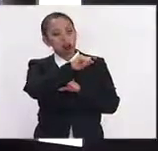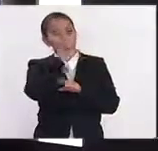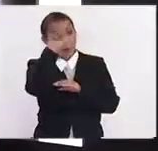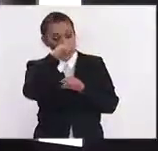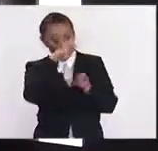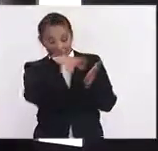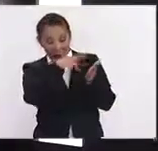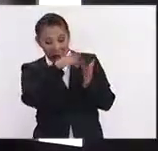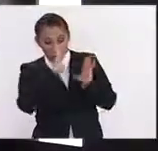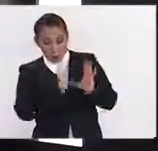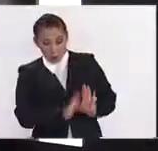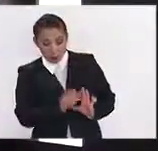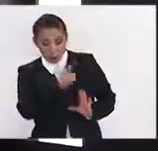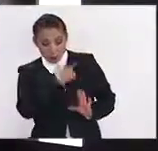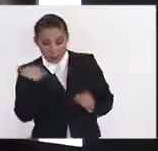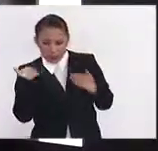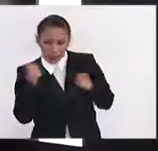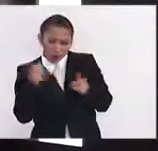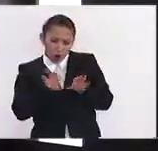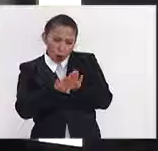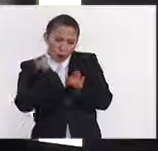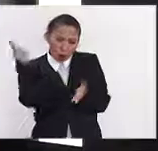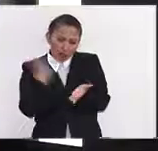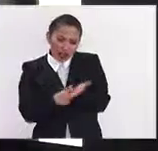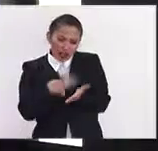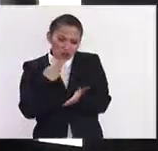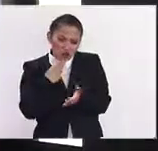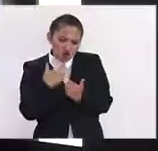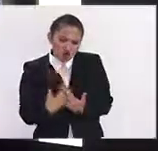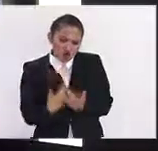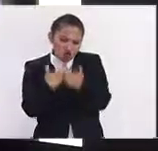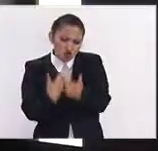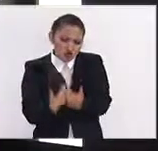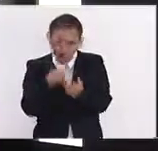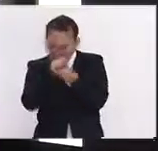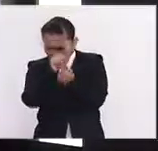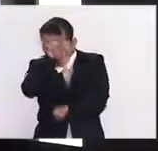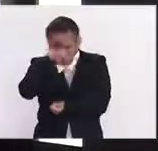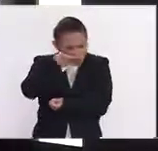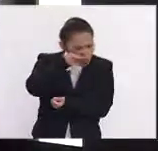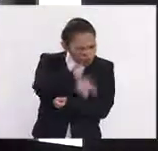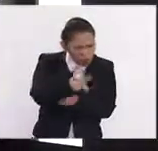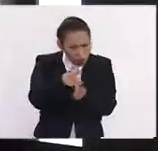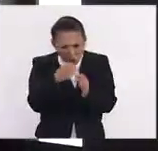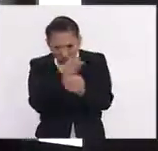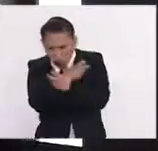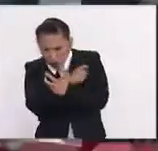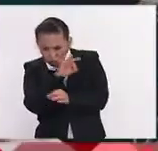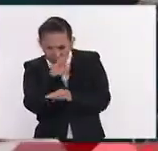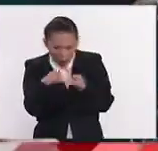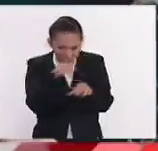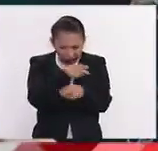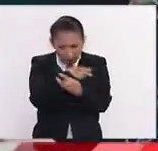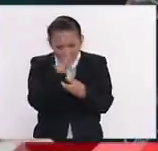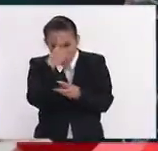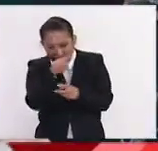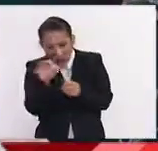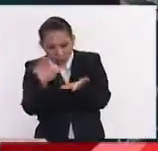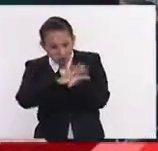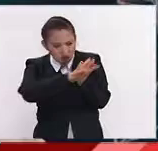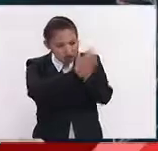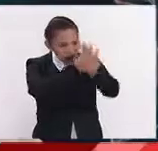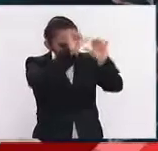el cuerpo humano necesitas entender cómo funciona, qué hay adentro de ese cuerpo, tendones, huesos, para hacer una